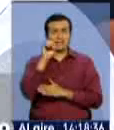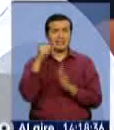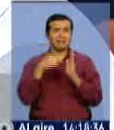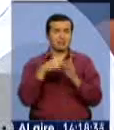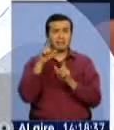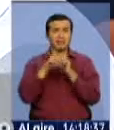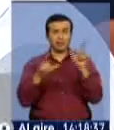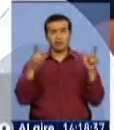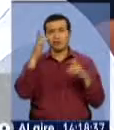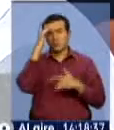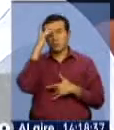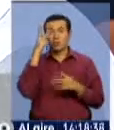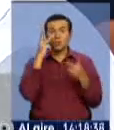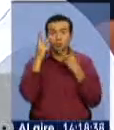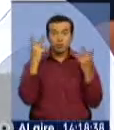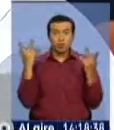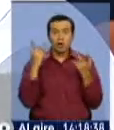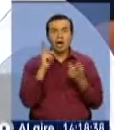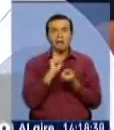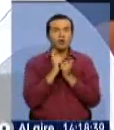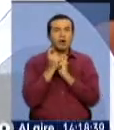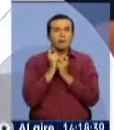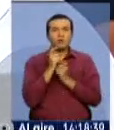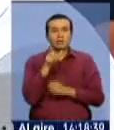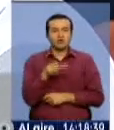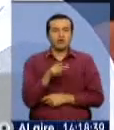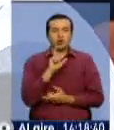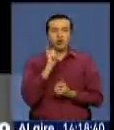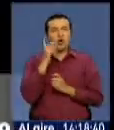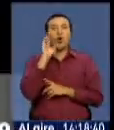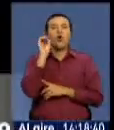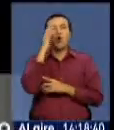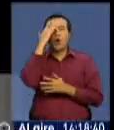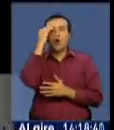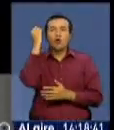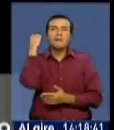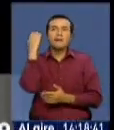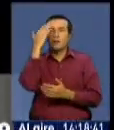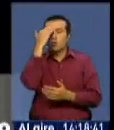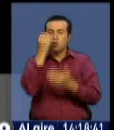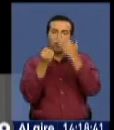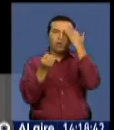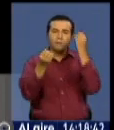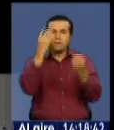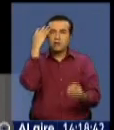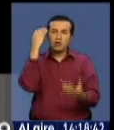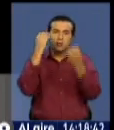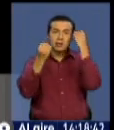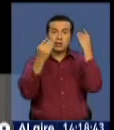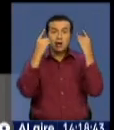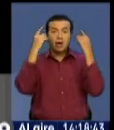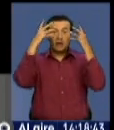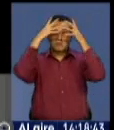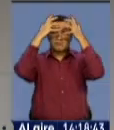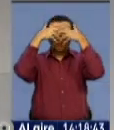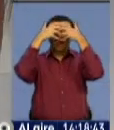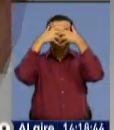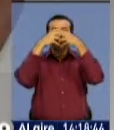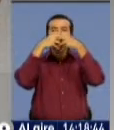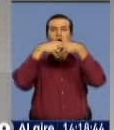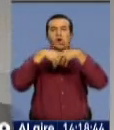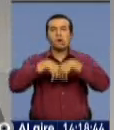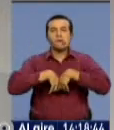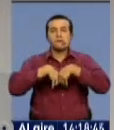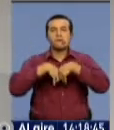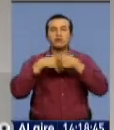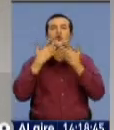Sus señales más comunes son los cambios de conducta, así como una tendencia al olvido. Es que se trata de una enfermedad degenerativa que mata las neuronas del cerebro, la cual solo